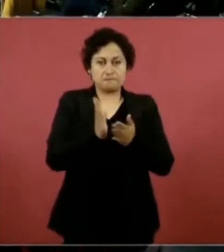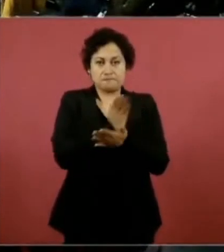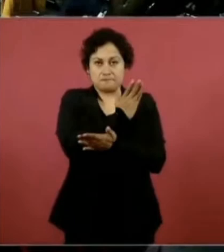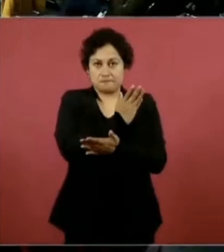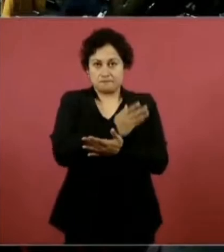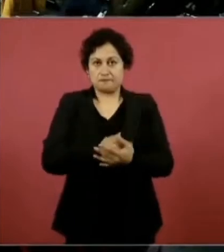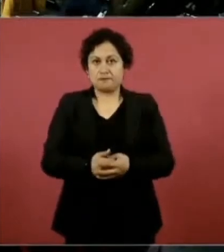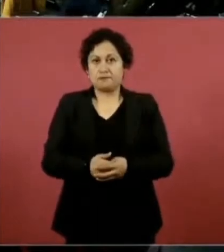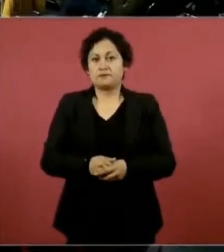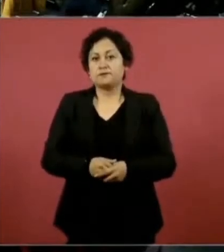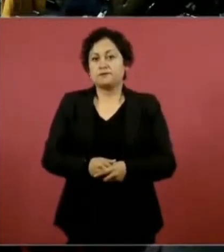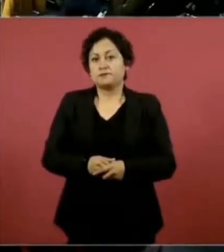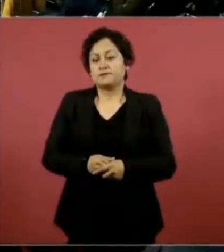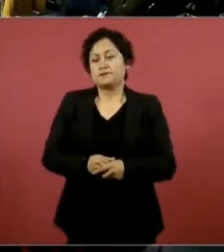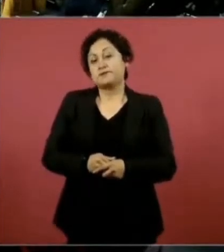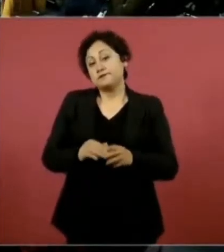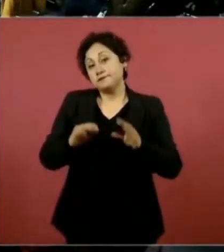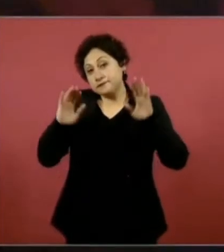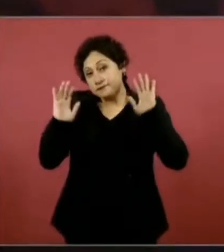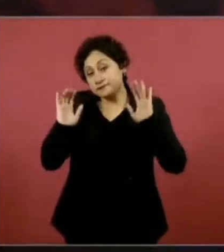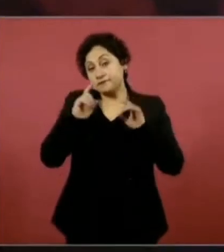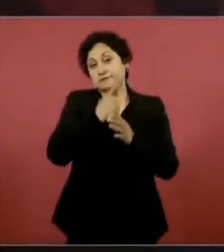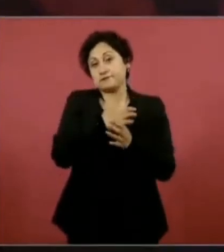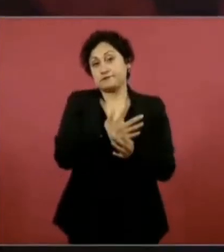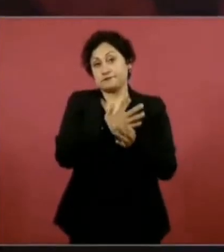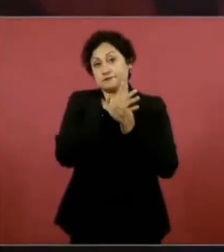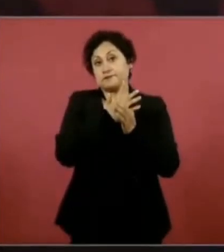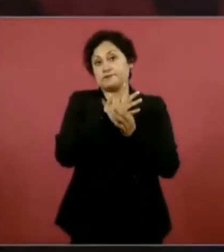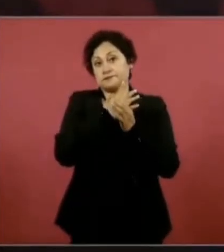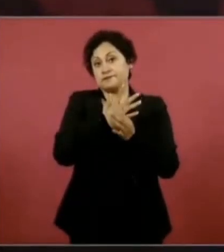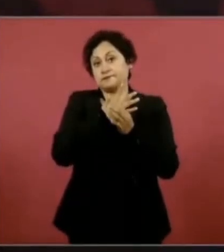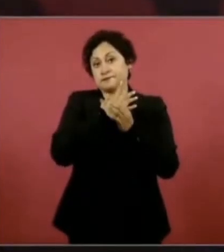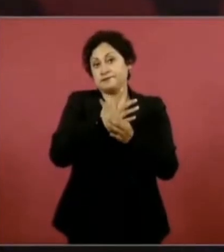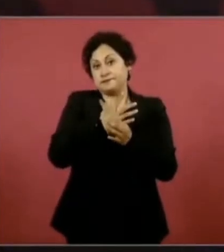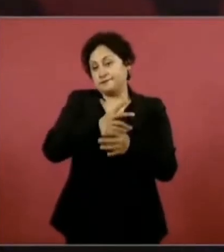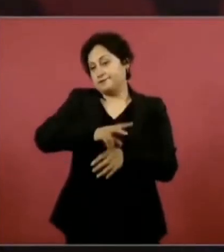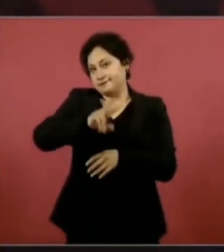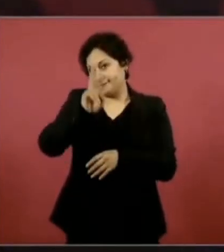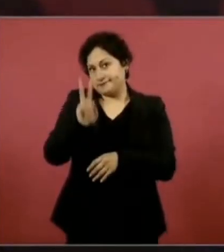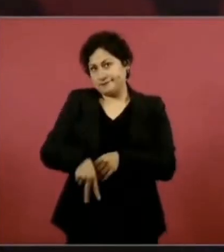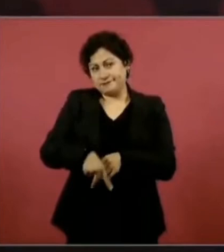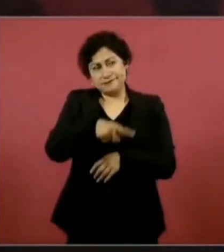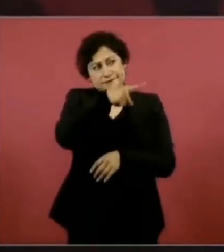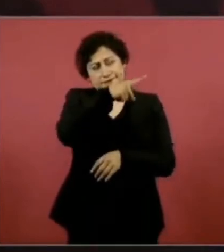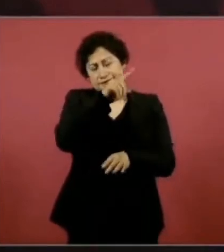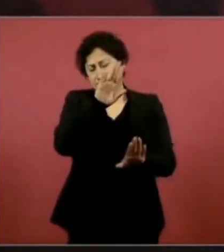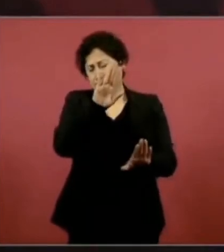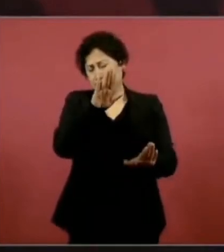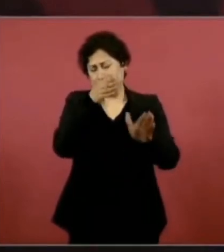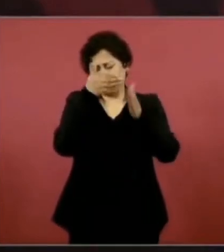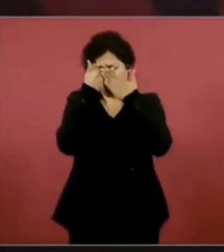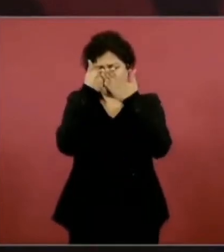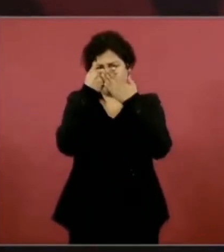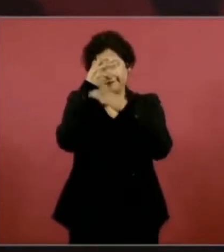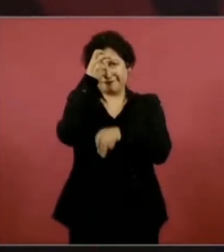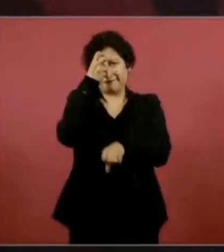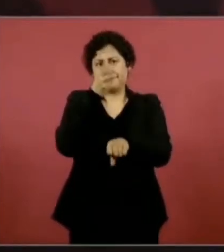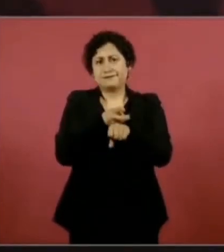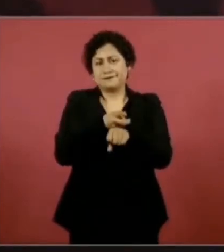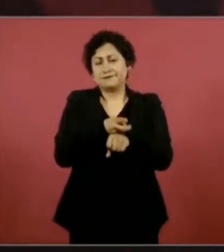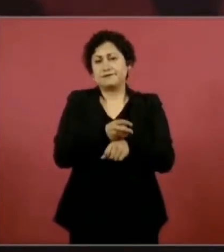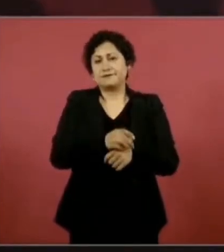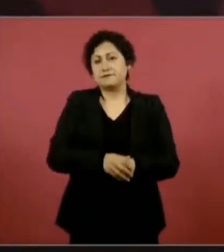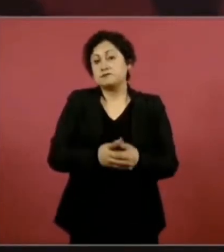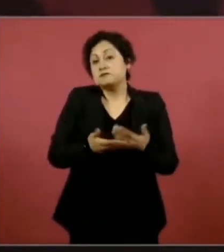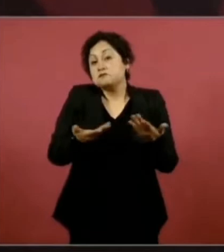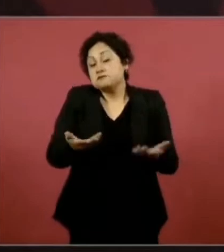Entonces, en esos casos, ya cuando se llega a esos niveles, afortunadamente en México no